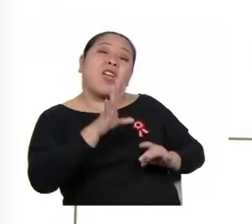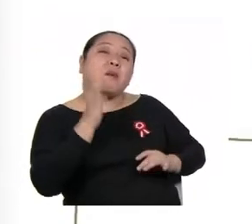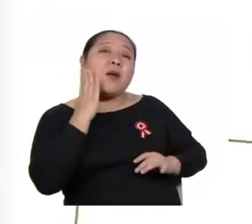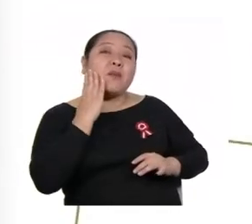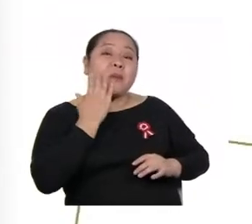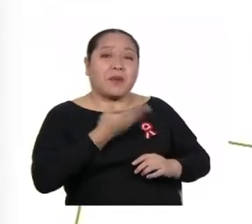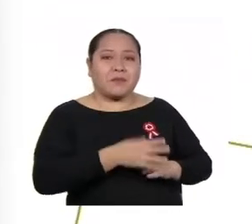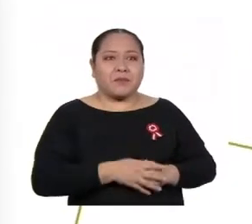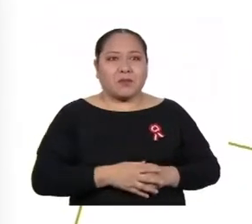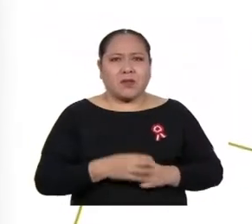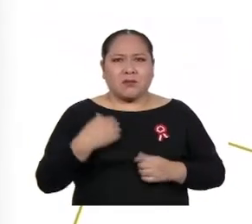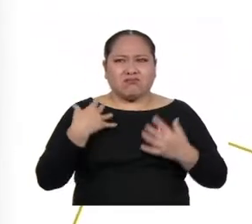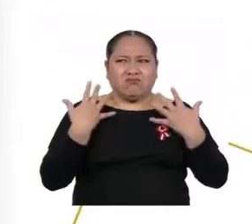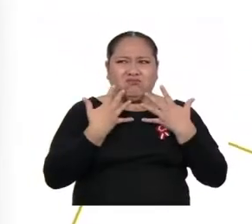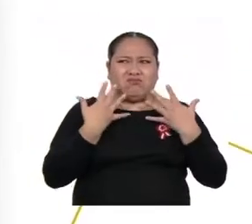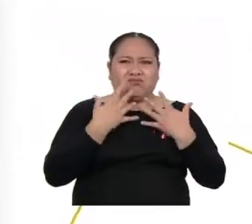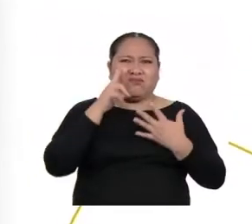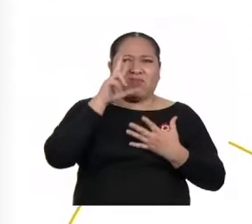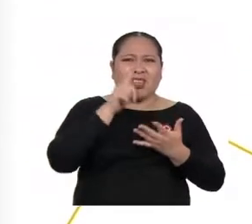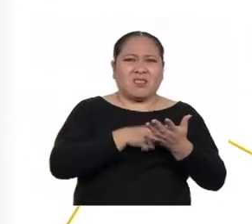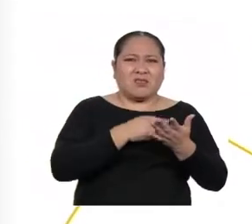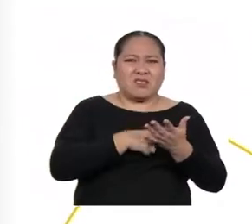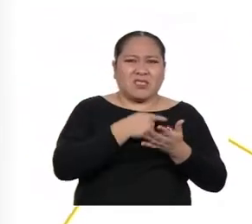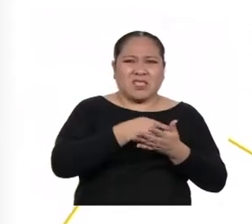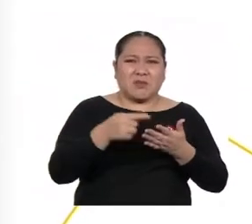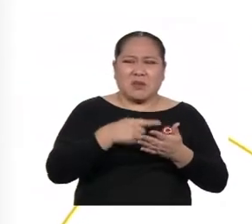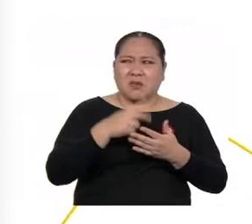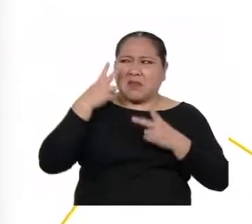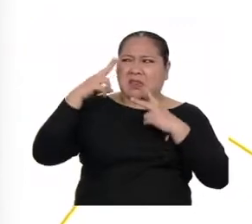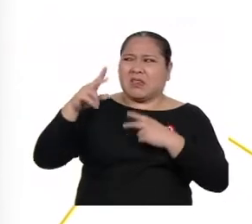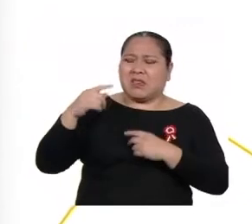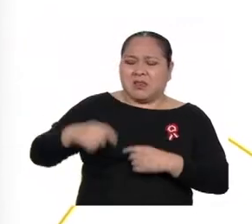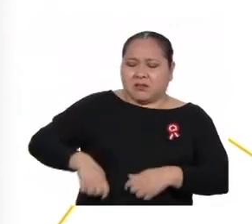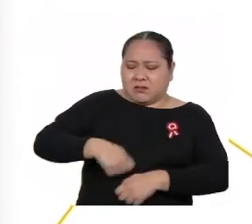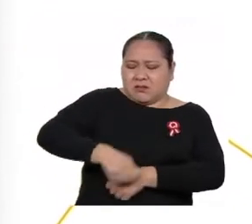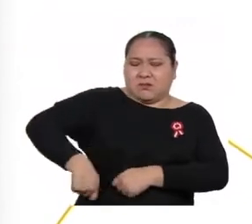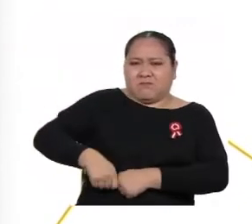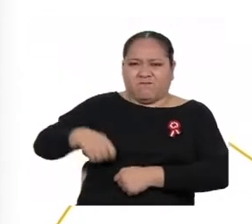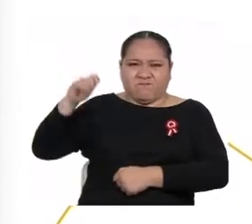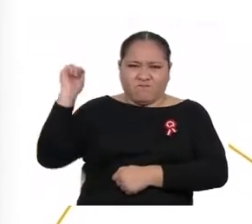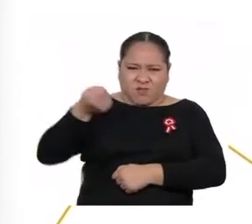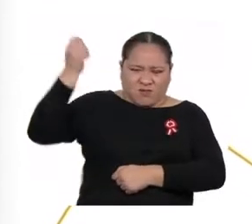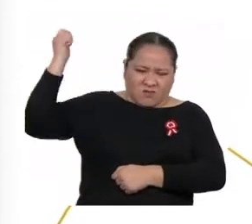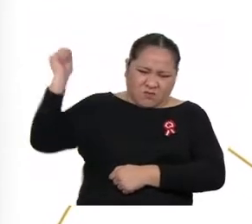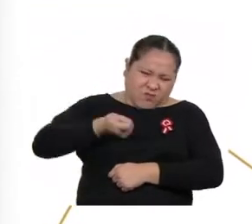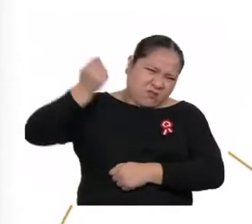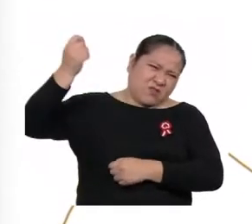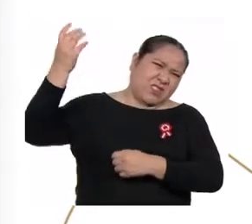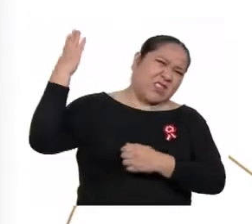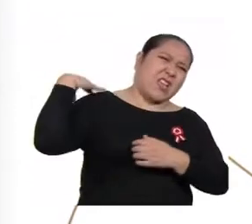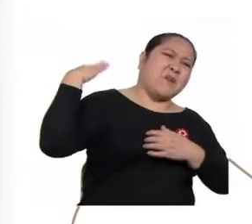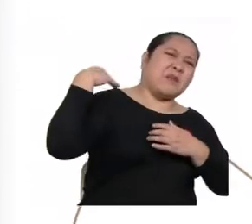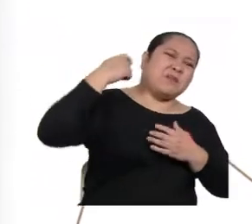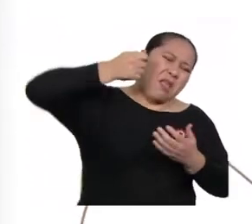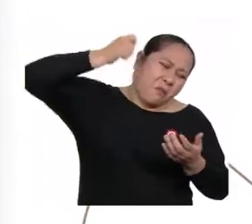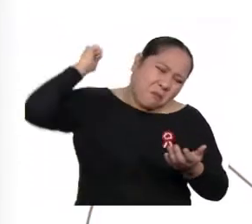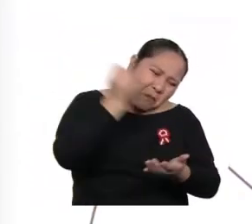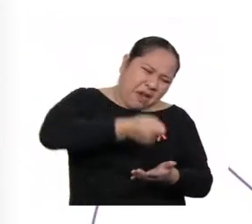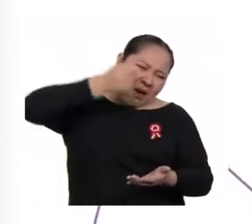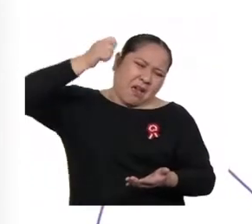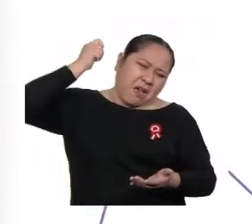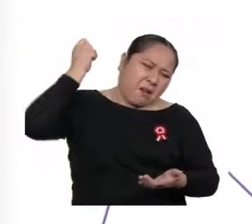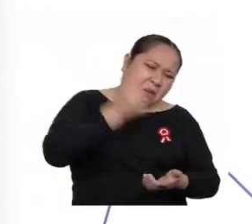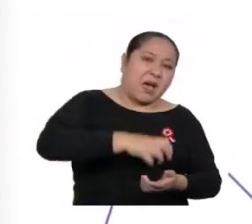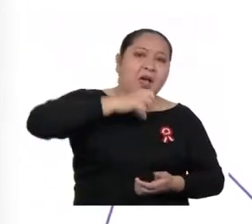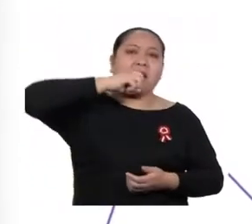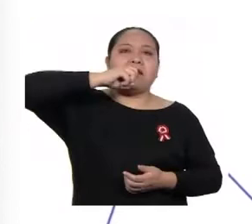3 veces por semana cuando veía a la abuelita con el látigo en la cintura y arremetía contra mis espaldas de niño,